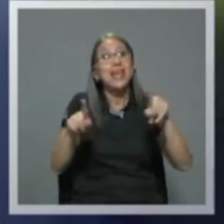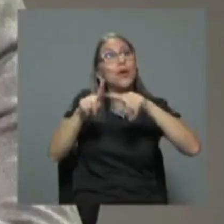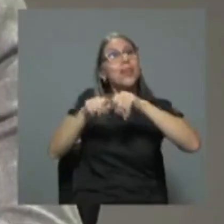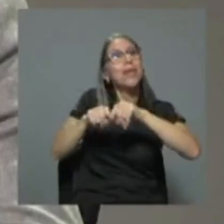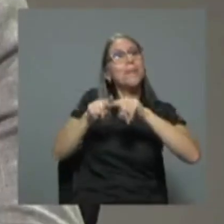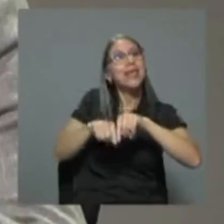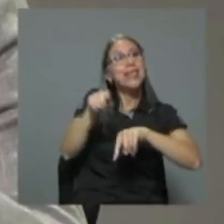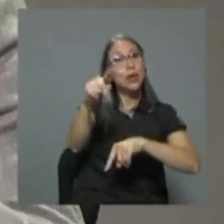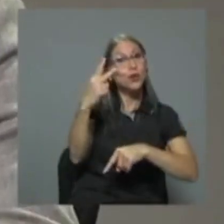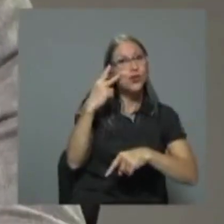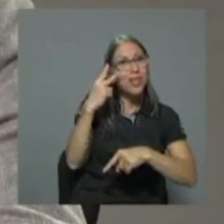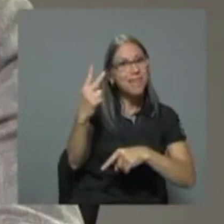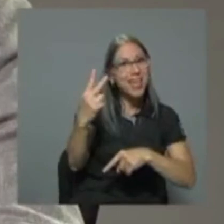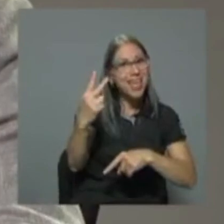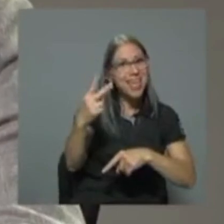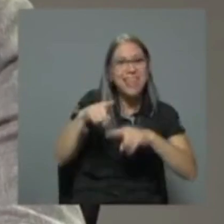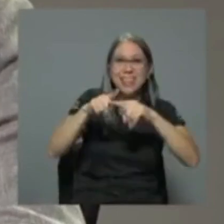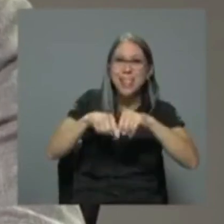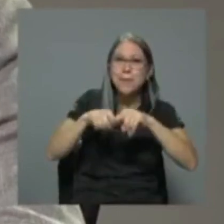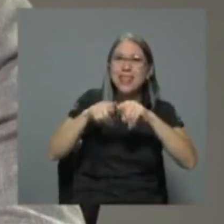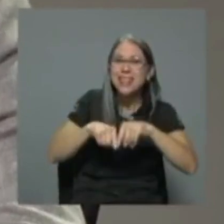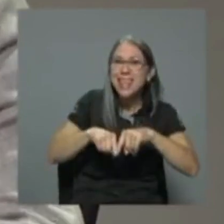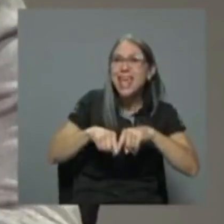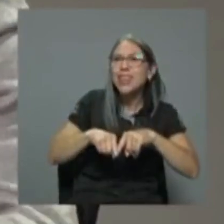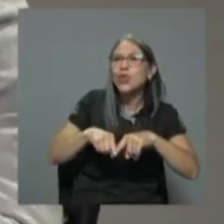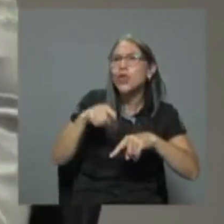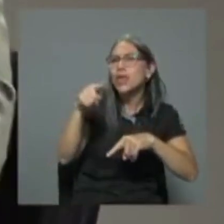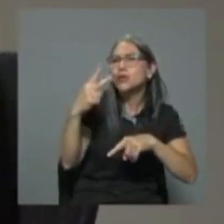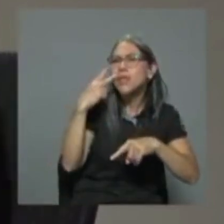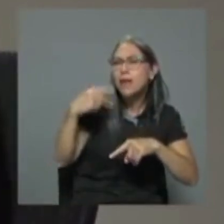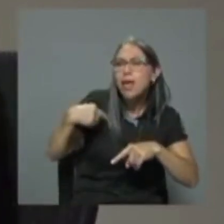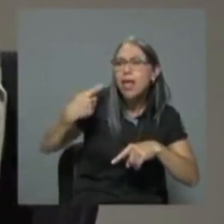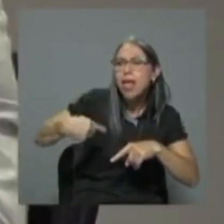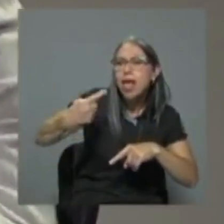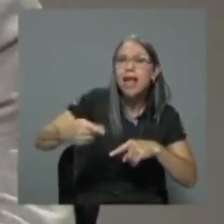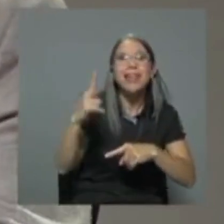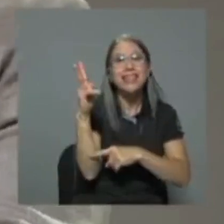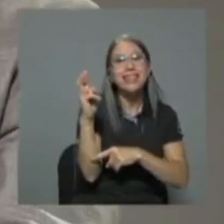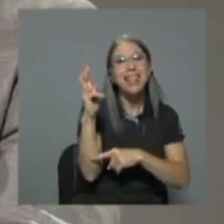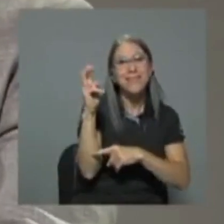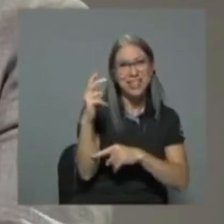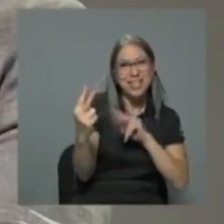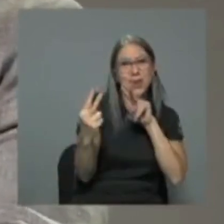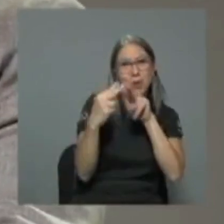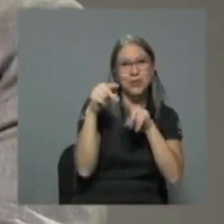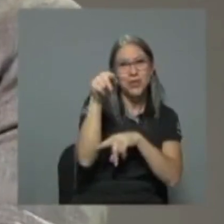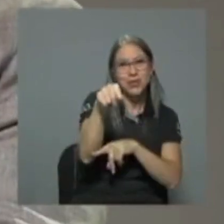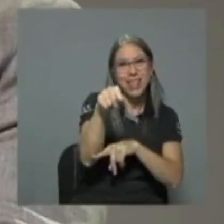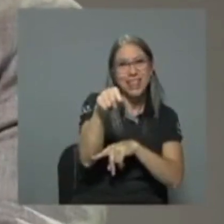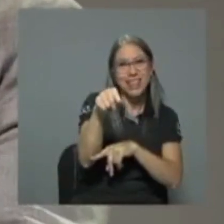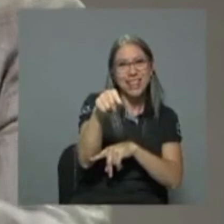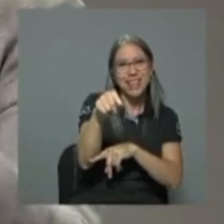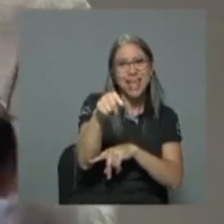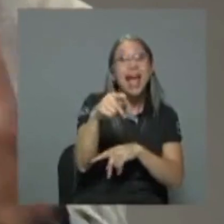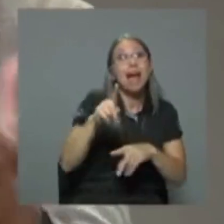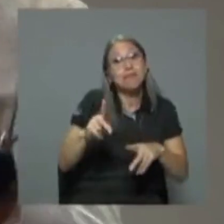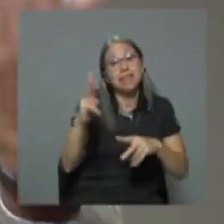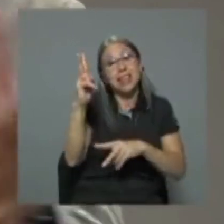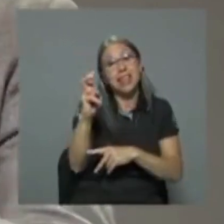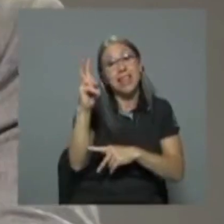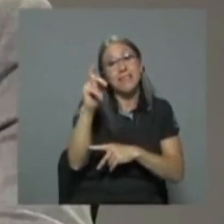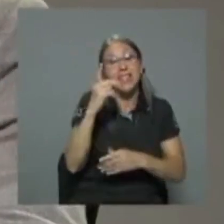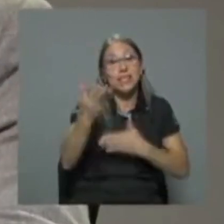ve y cómo lo ve, Netflix lo conoce a usted. Y no es que usted tiene una persona allá, pero Netflix es un servicio tecnológico en